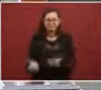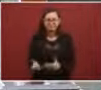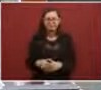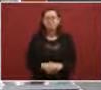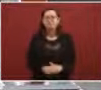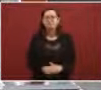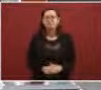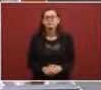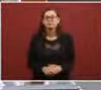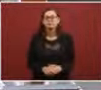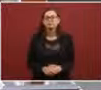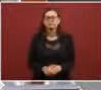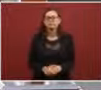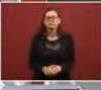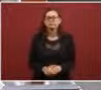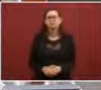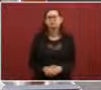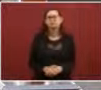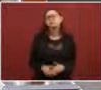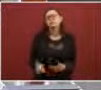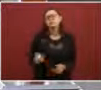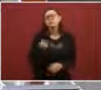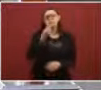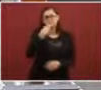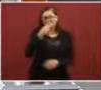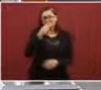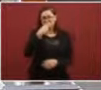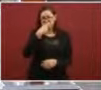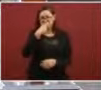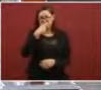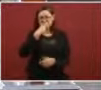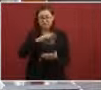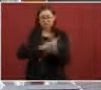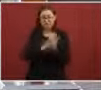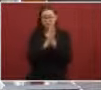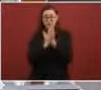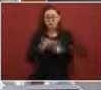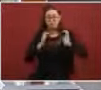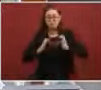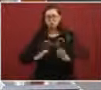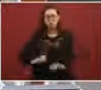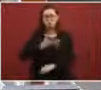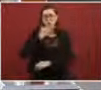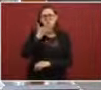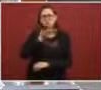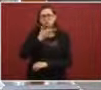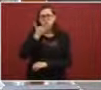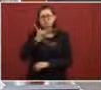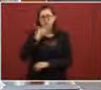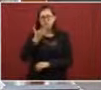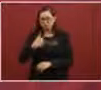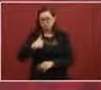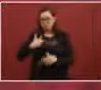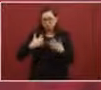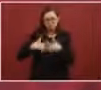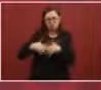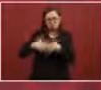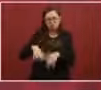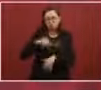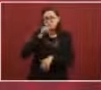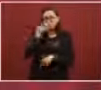al tratamiento, igual que los antibióticos, que es grave, que es un retroceso en el progreso